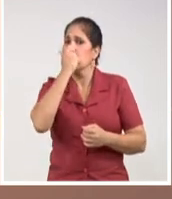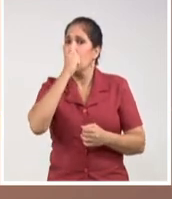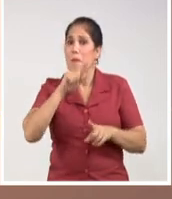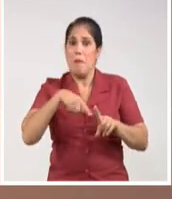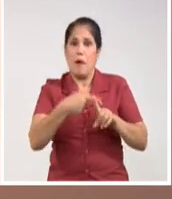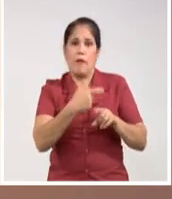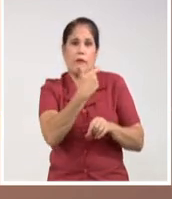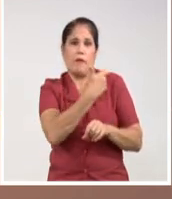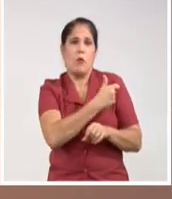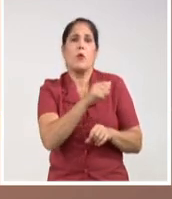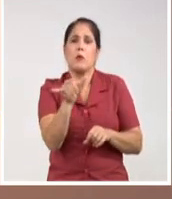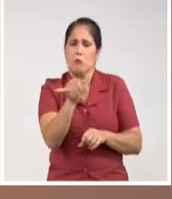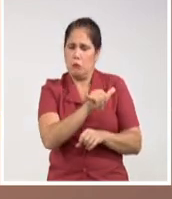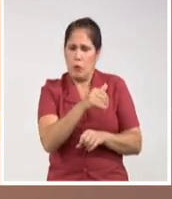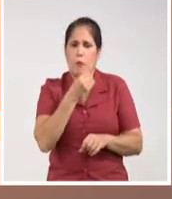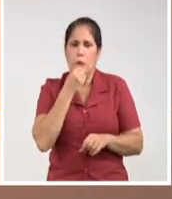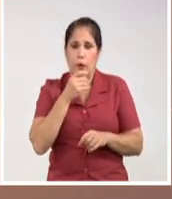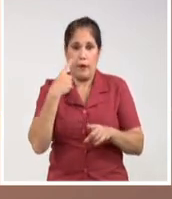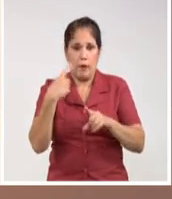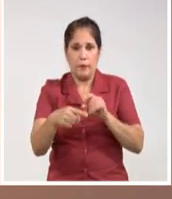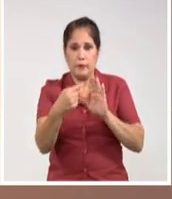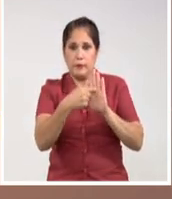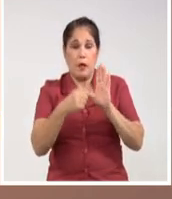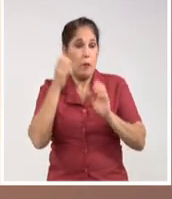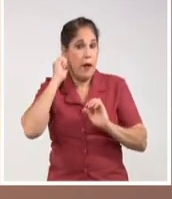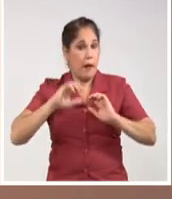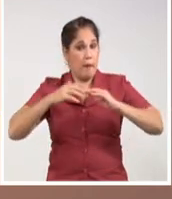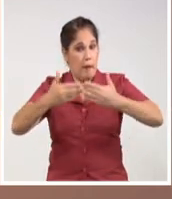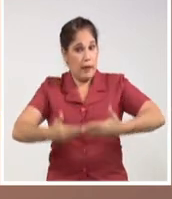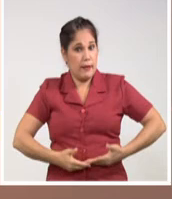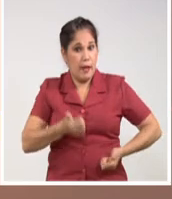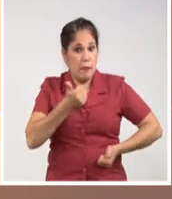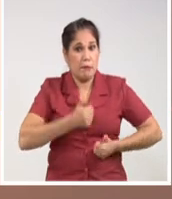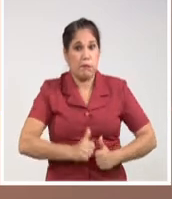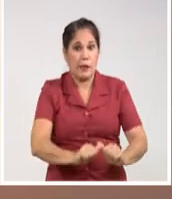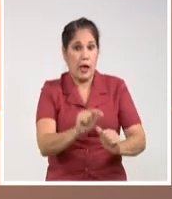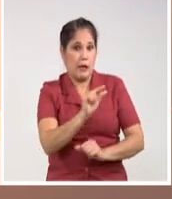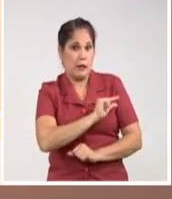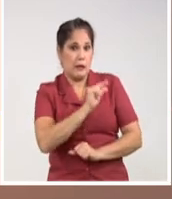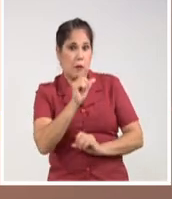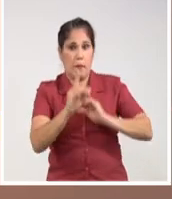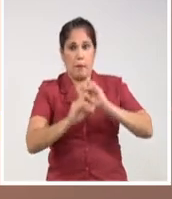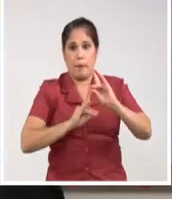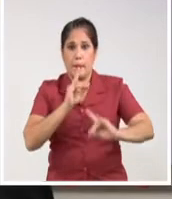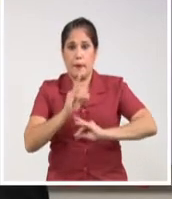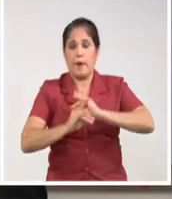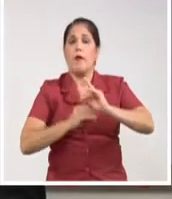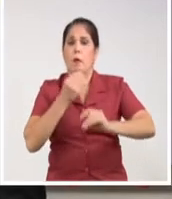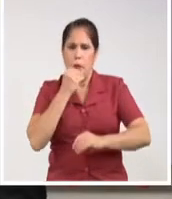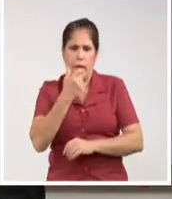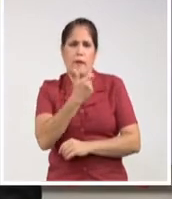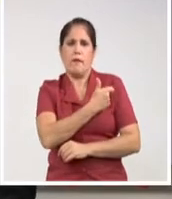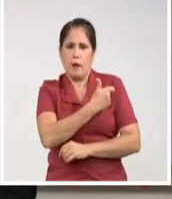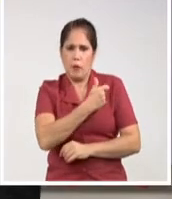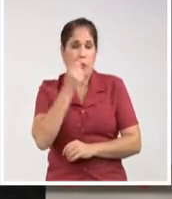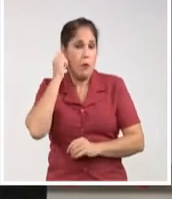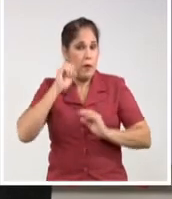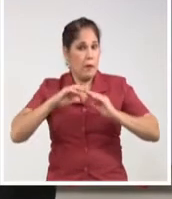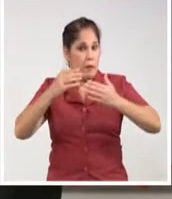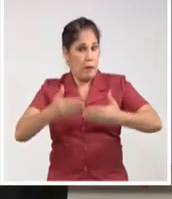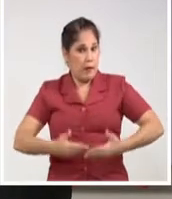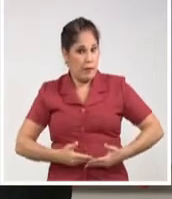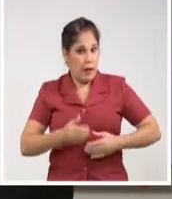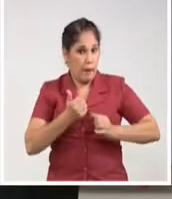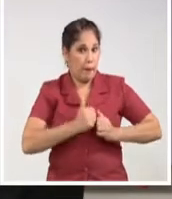además vacunarse. Otro elemento, las embarazadas y puérperas pueden vacunarse si no tienen otra indicación, o sea, las embarazadas y las